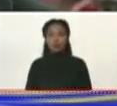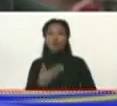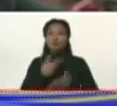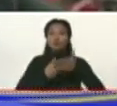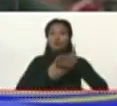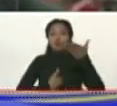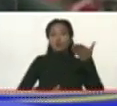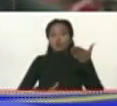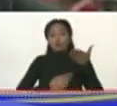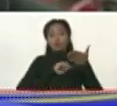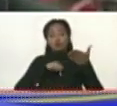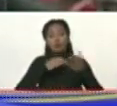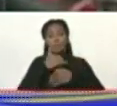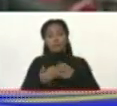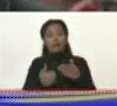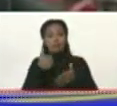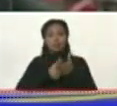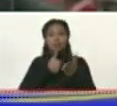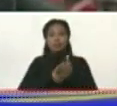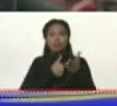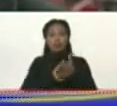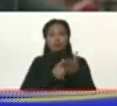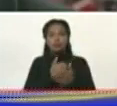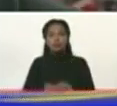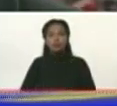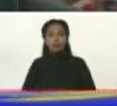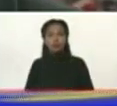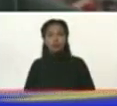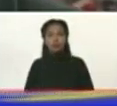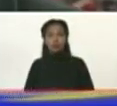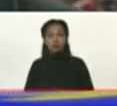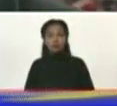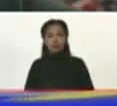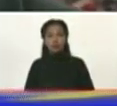Proponemos como plan de lucha